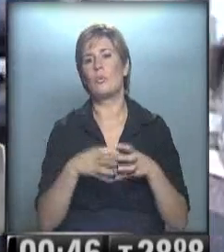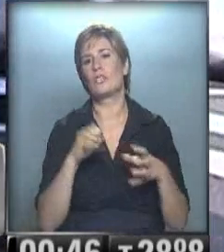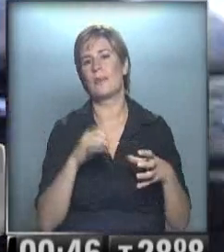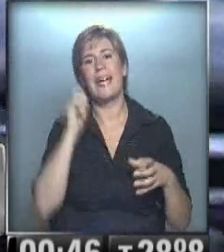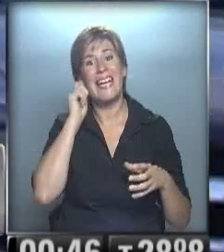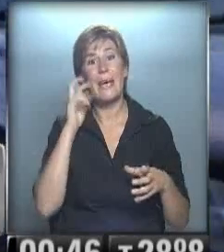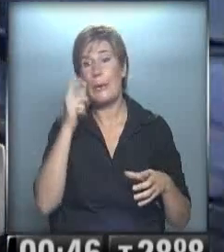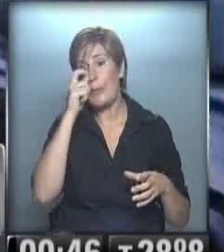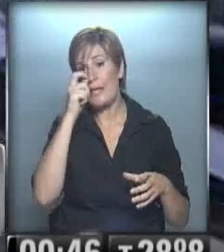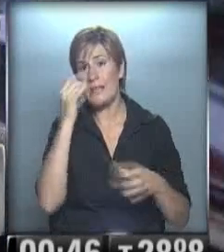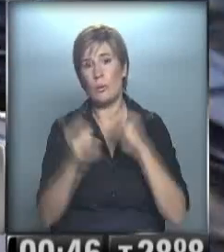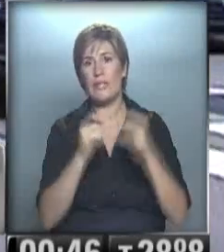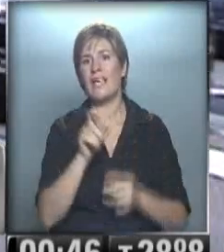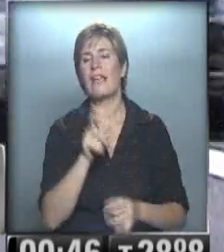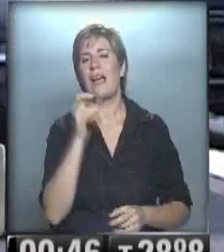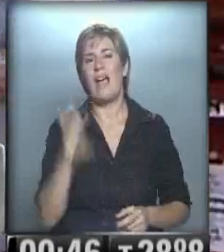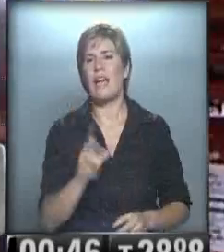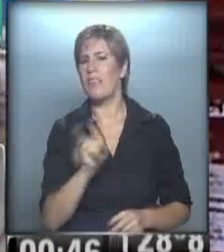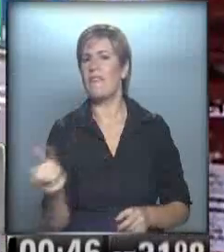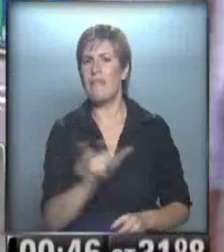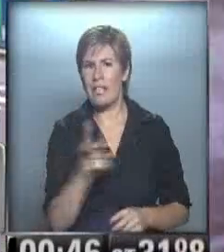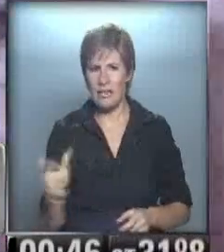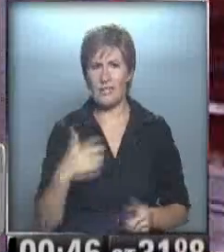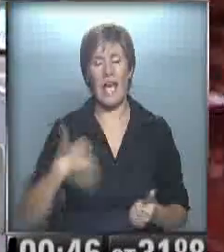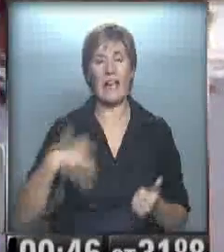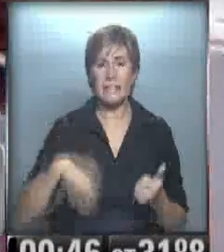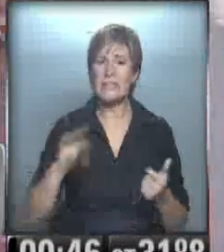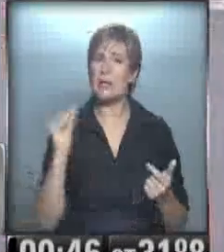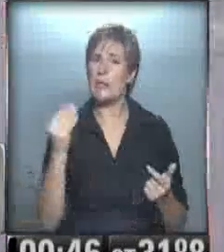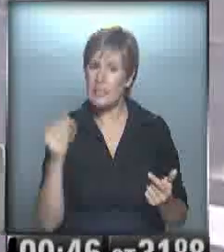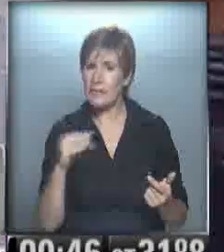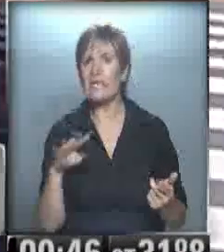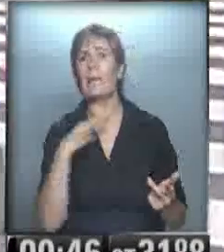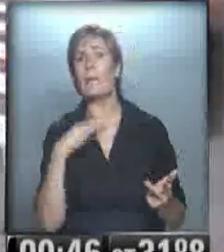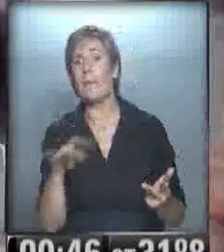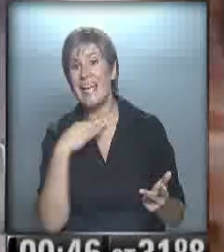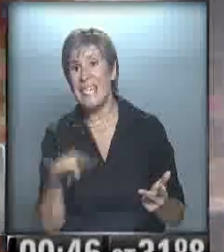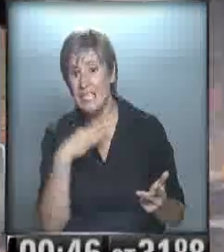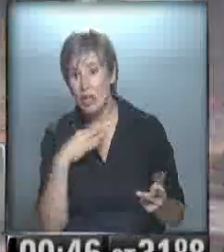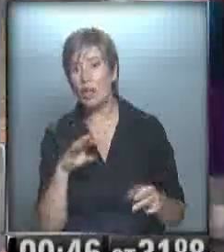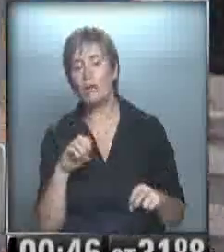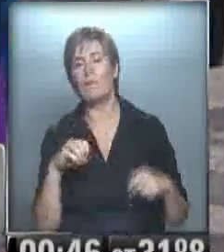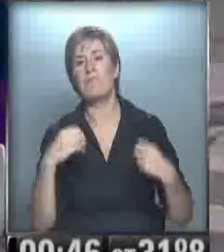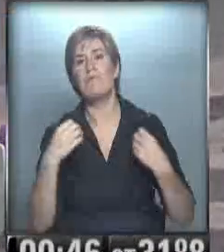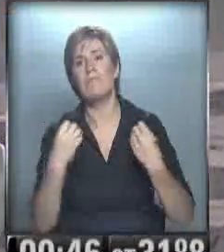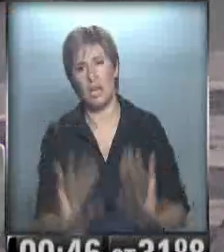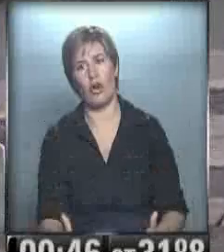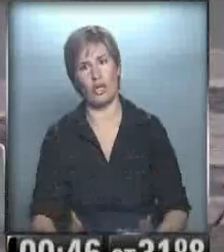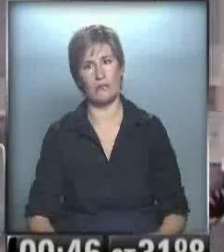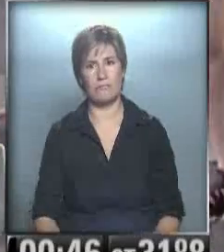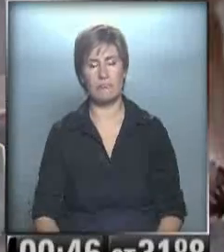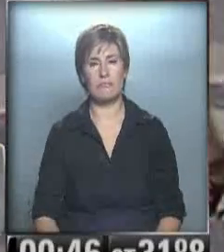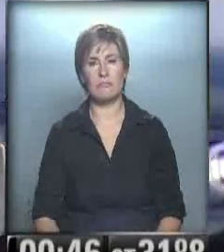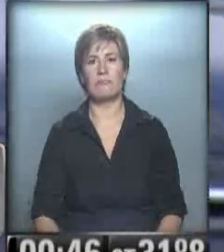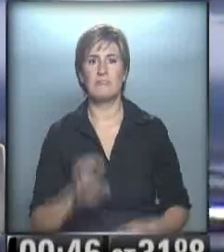párrafos de la extensa investigación señala que Argentina, Brasil y México son los tres países de América Latina donde los niveles de desigualdad se